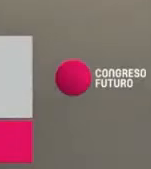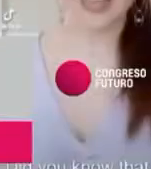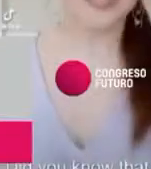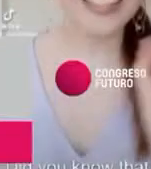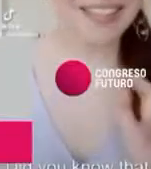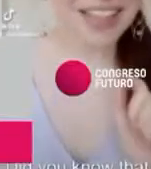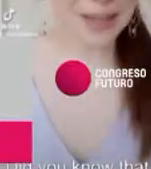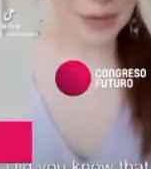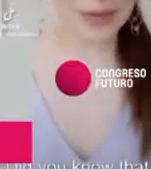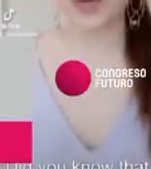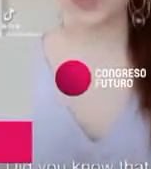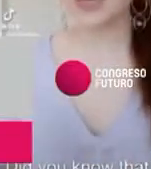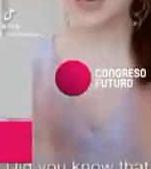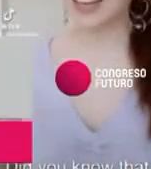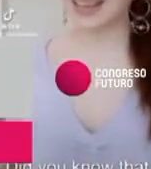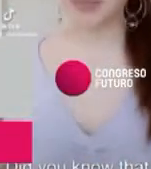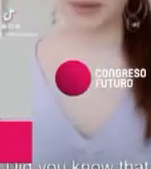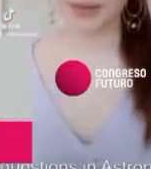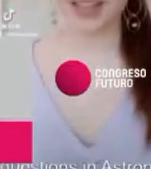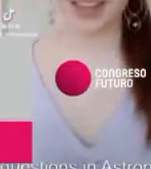satisfecho.